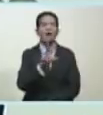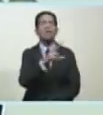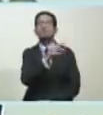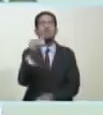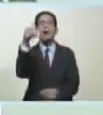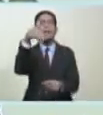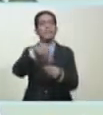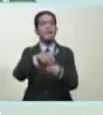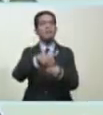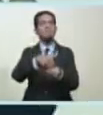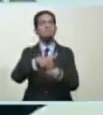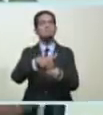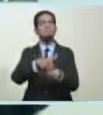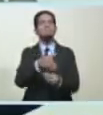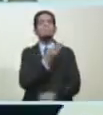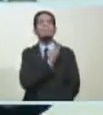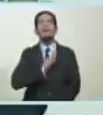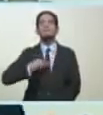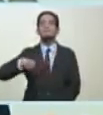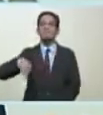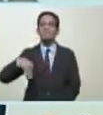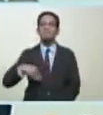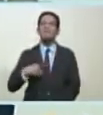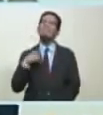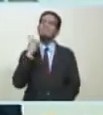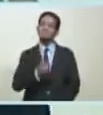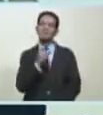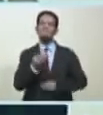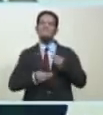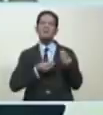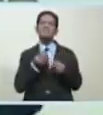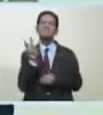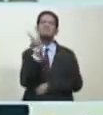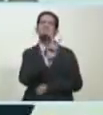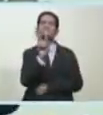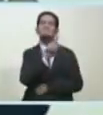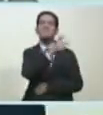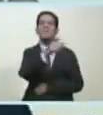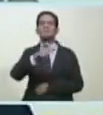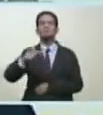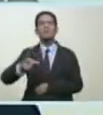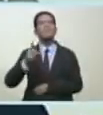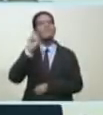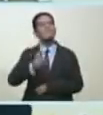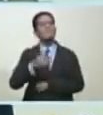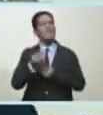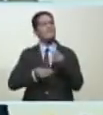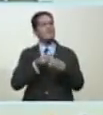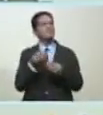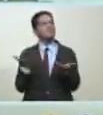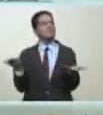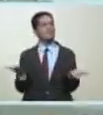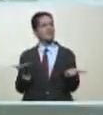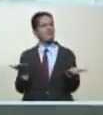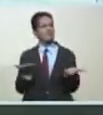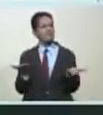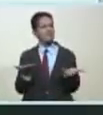al presidente de la República. ¿Qué teníamos que hacer los venezolanos? ¿Qué tenían que hacer las instituciones? ¿Qué tenía que hacer el